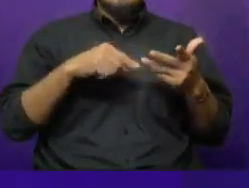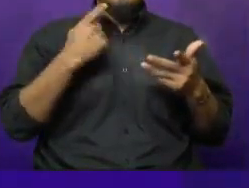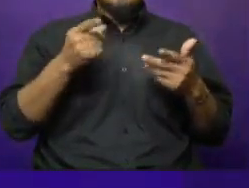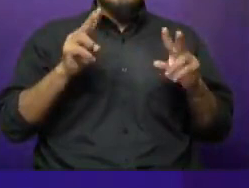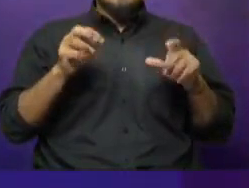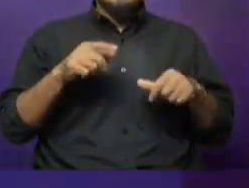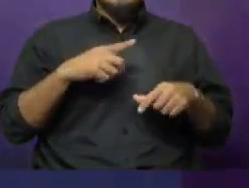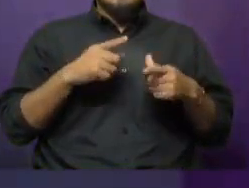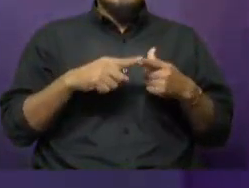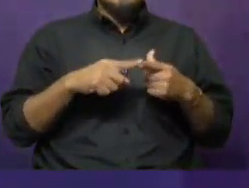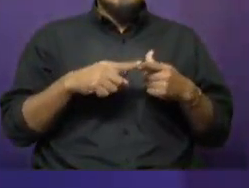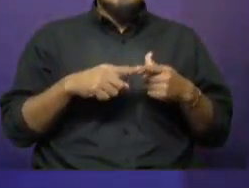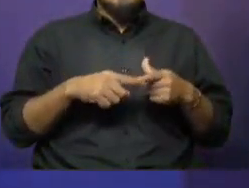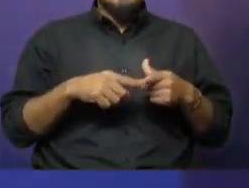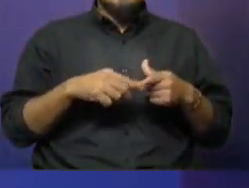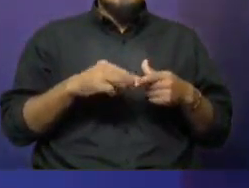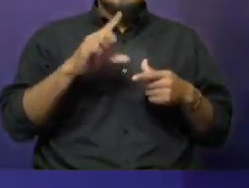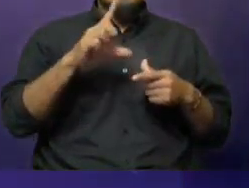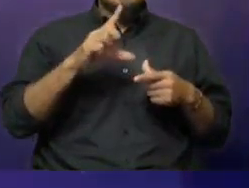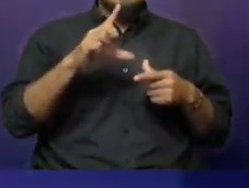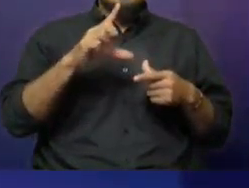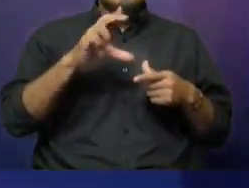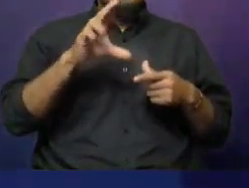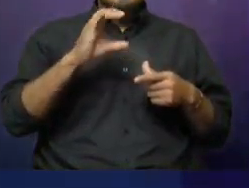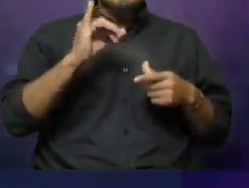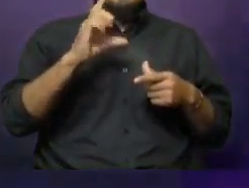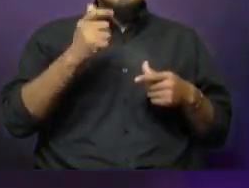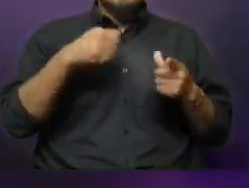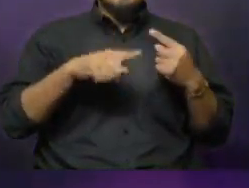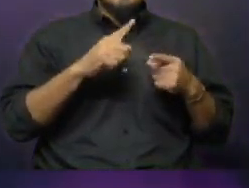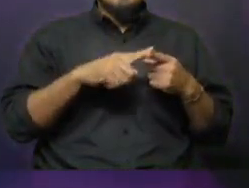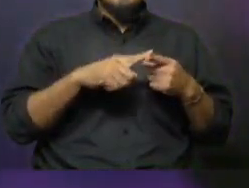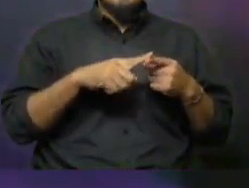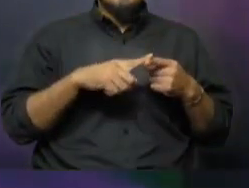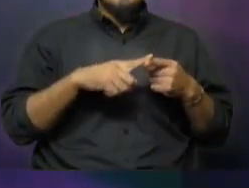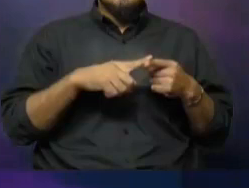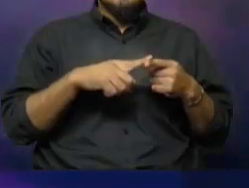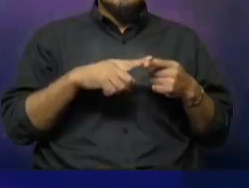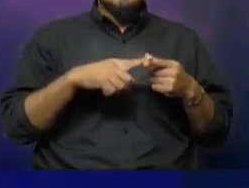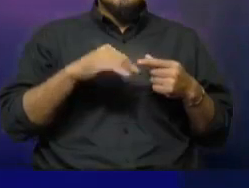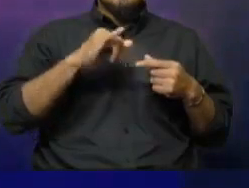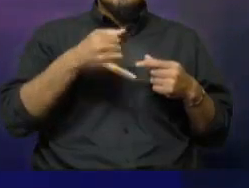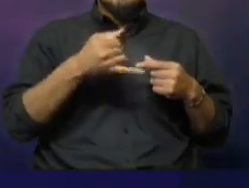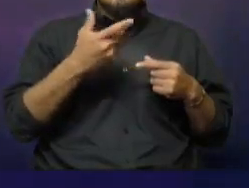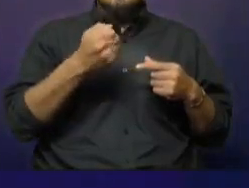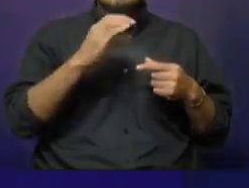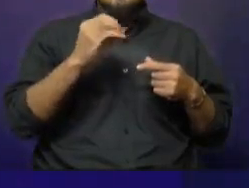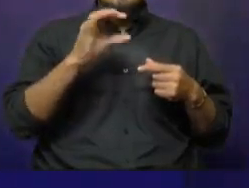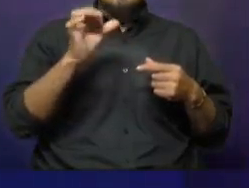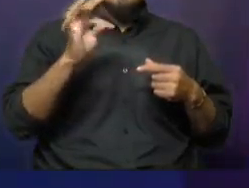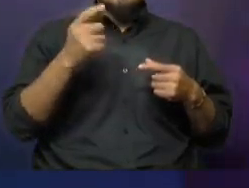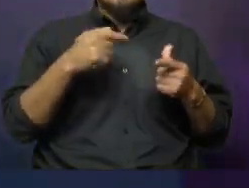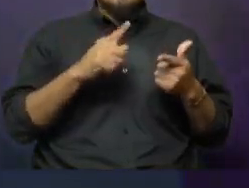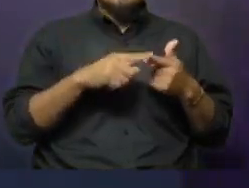que grabaron Lucila Escariato, que es cantadora flamenca y más. Jonathan Acosta, que es compañero de